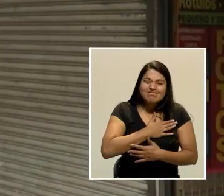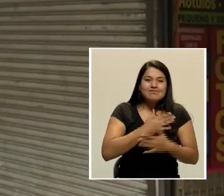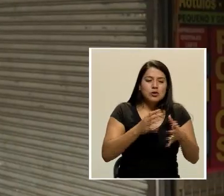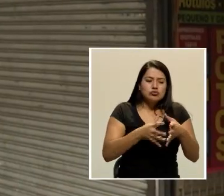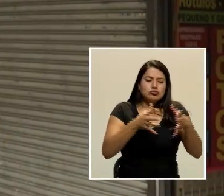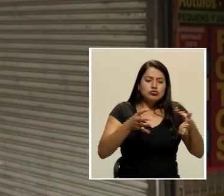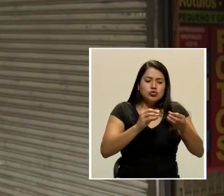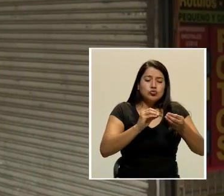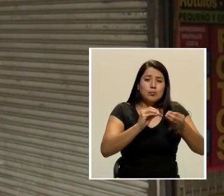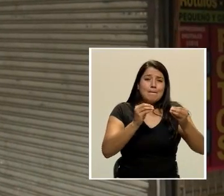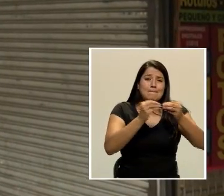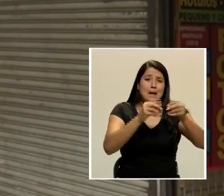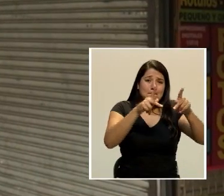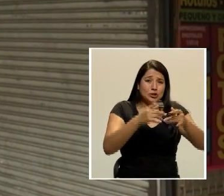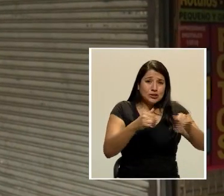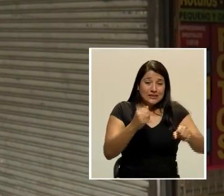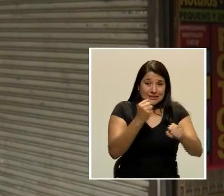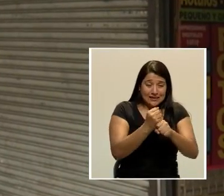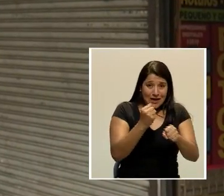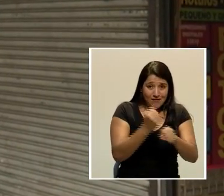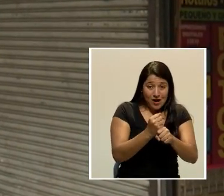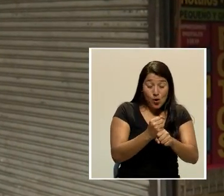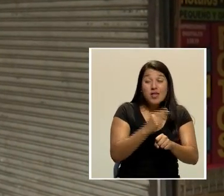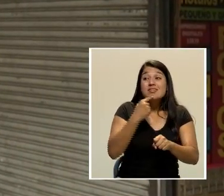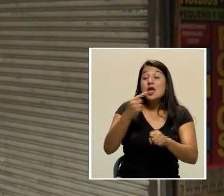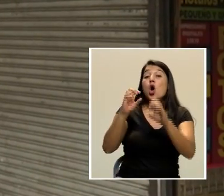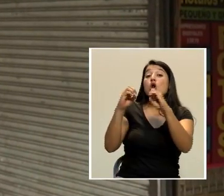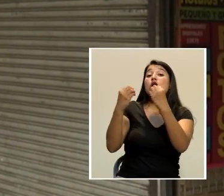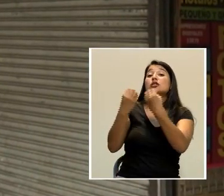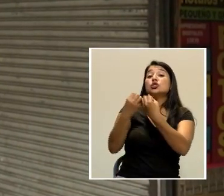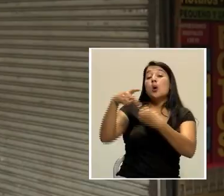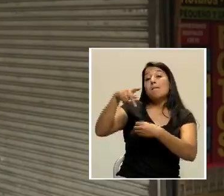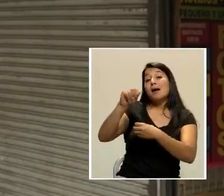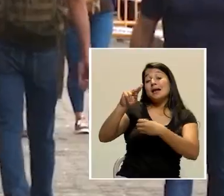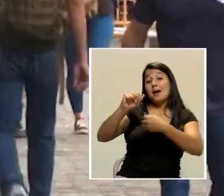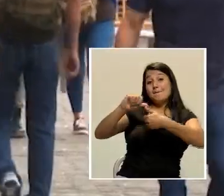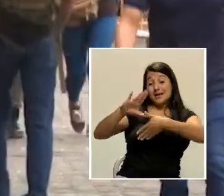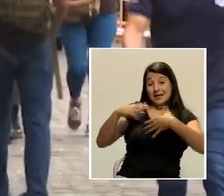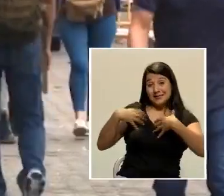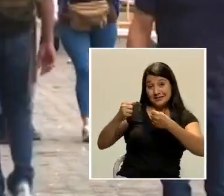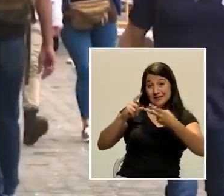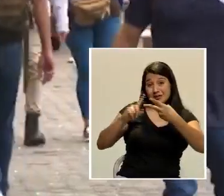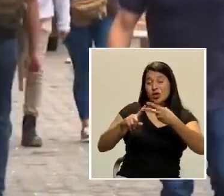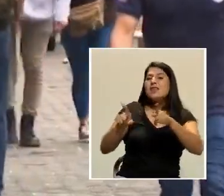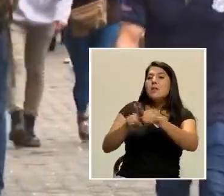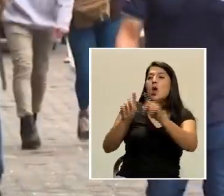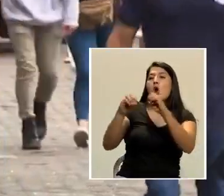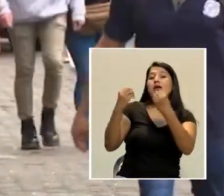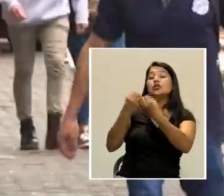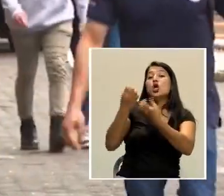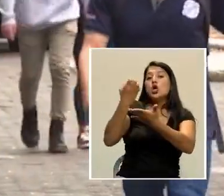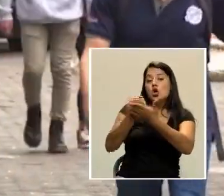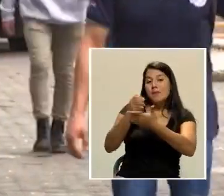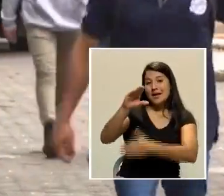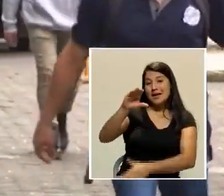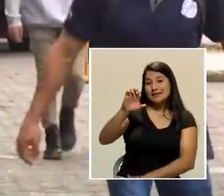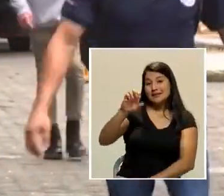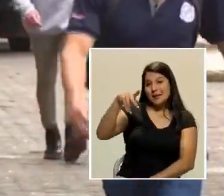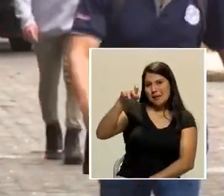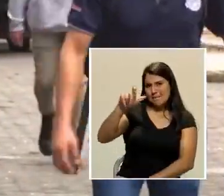anterior. Es decir, que en el segundo semestre del año, 551,000 personas se encontraban desempleadas. El presidente de